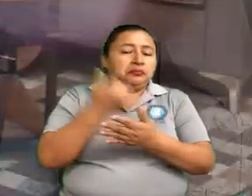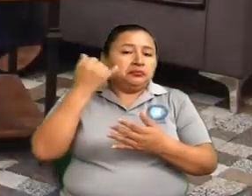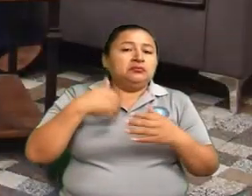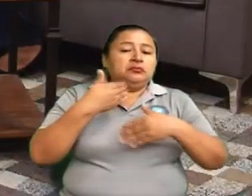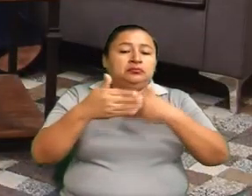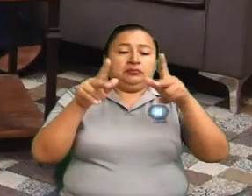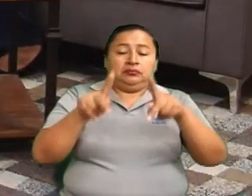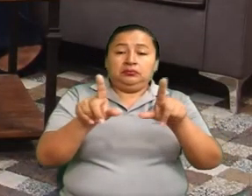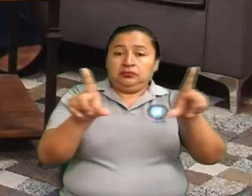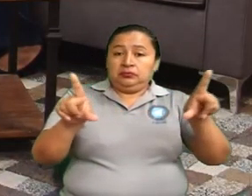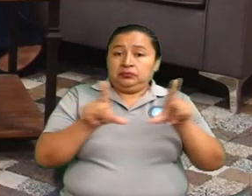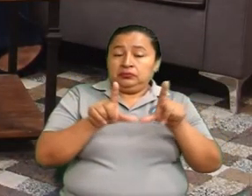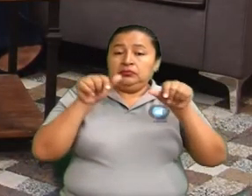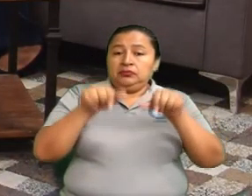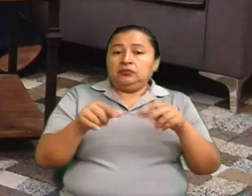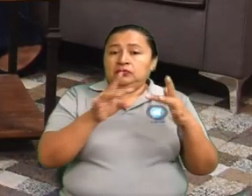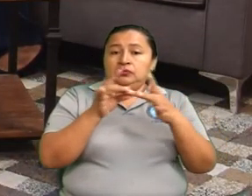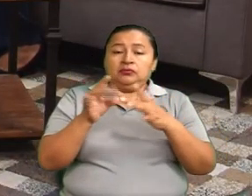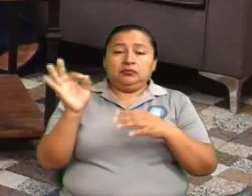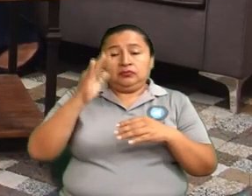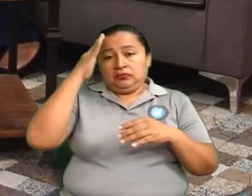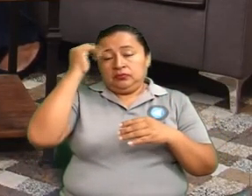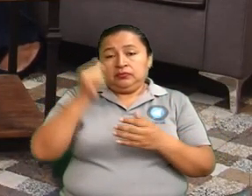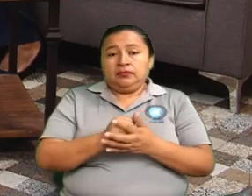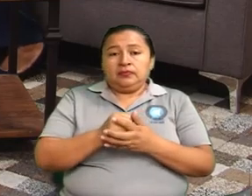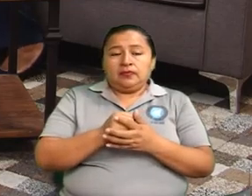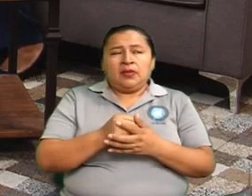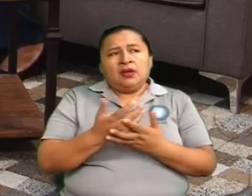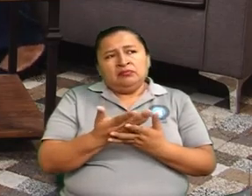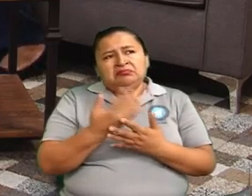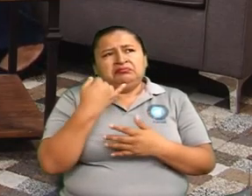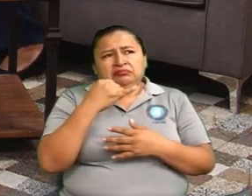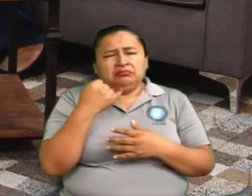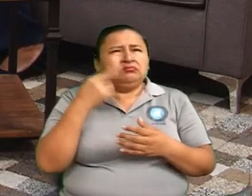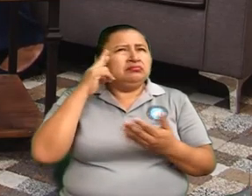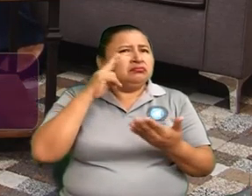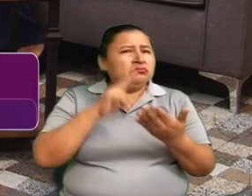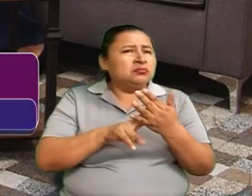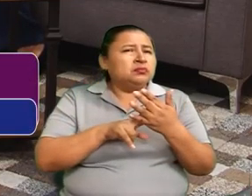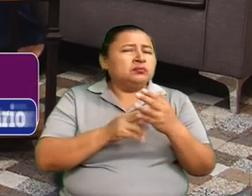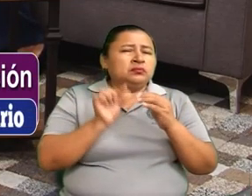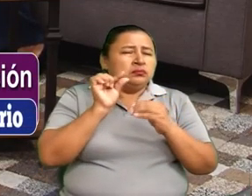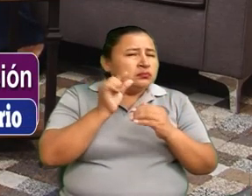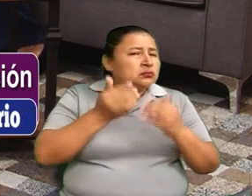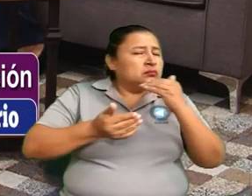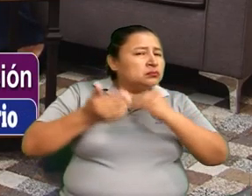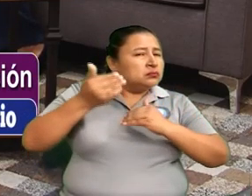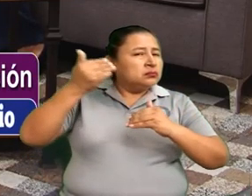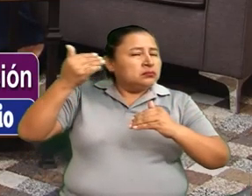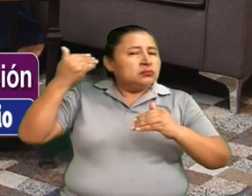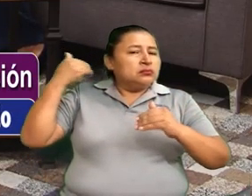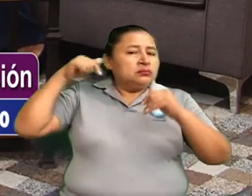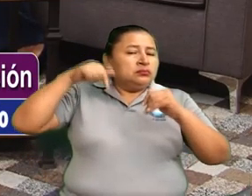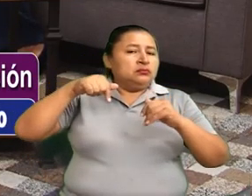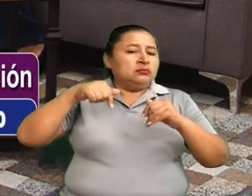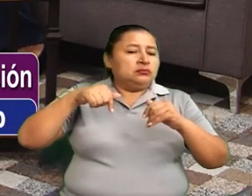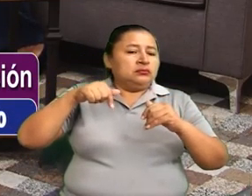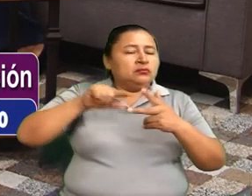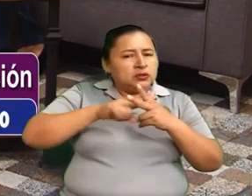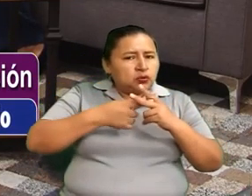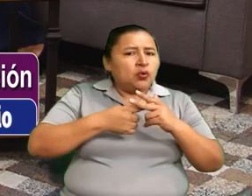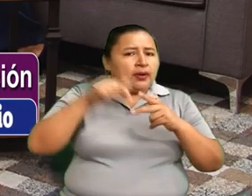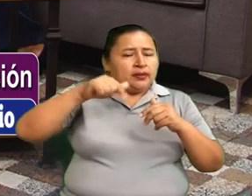los territorios y en nuestro país en general? Si nosotros nos remontamos un poquito a los inicios de este